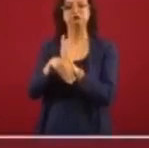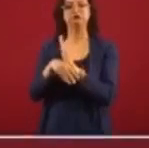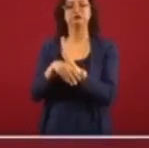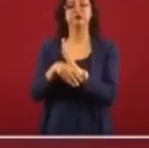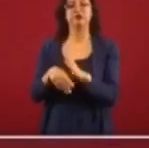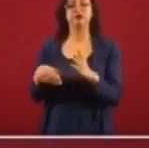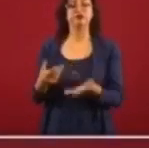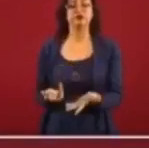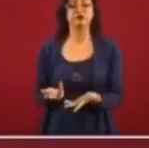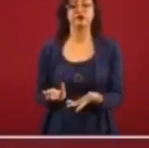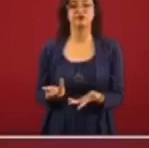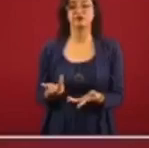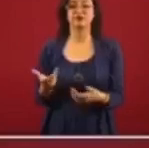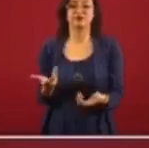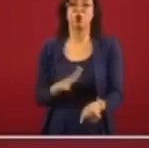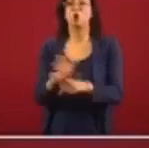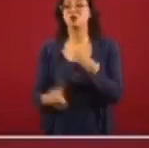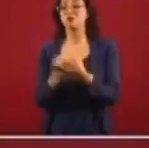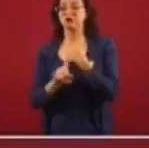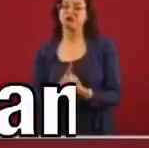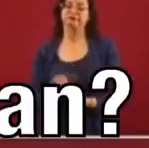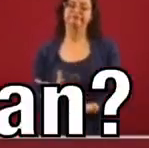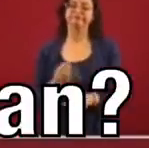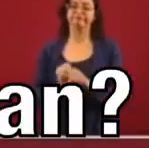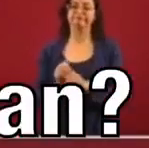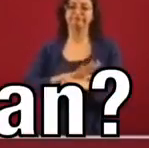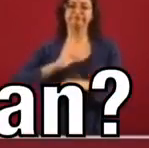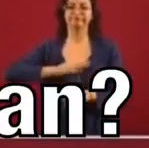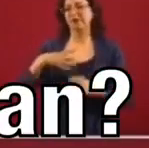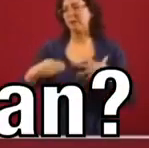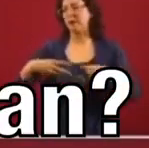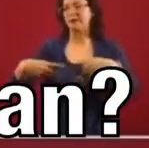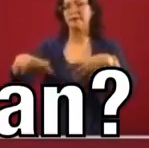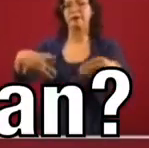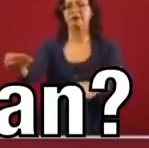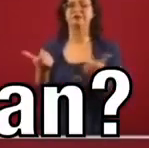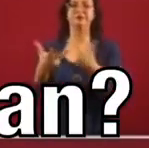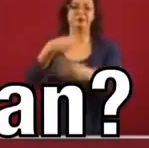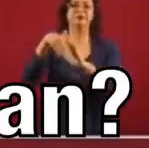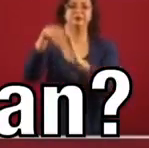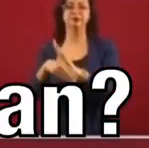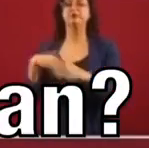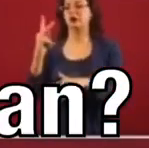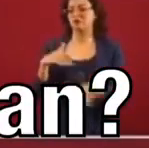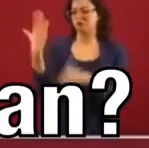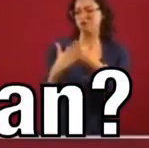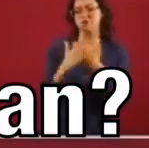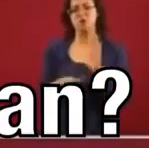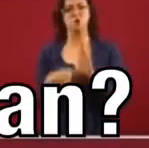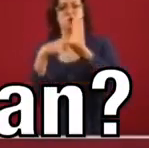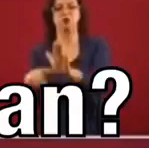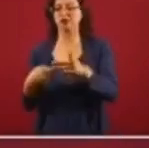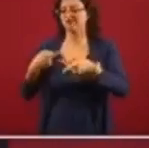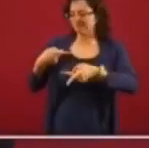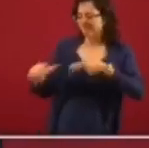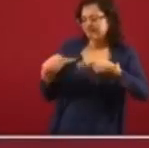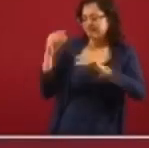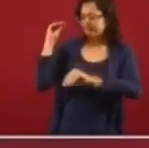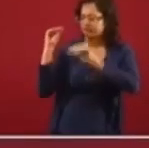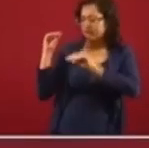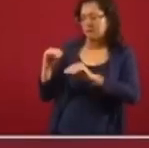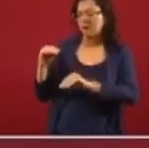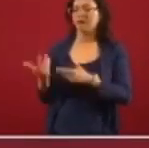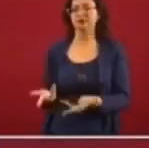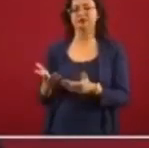a partir de la epidemia del coronavirus. Y ya les vamos a dar a conocer pronto el plan, que lo venimos trabajando desde hace